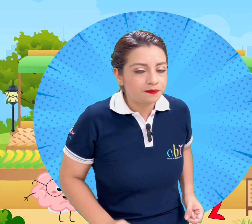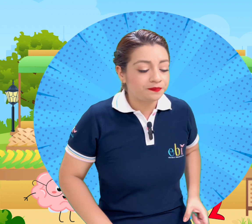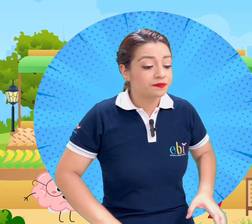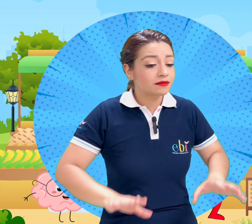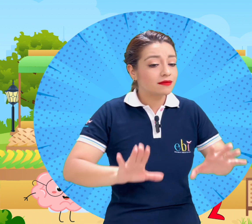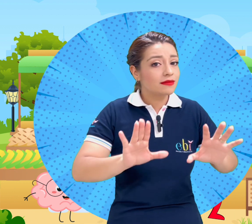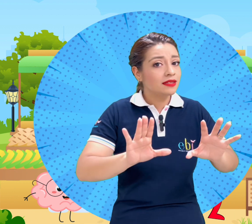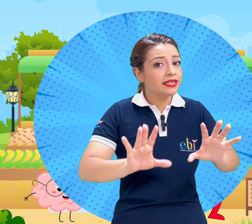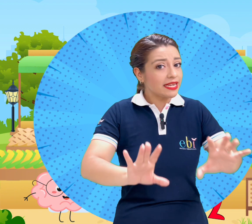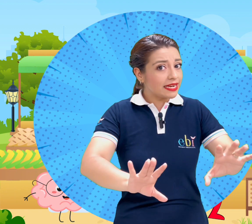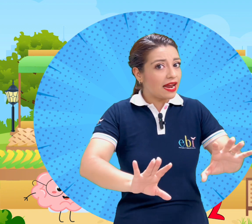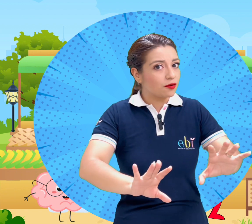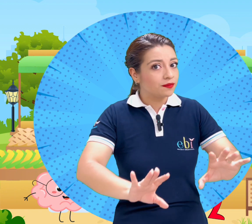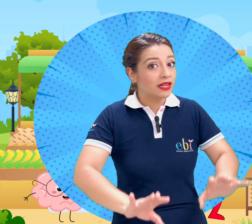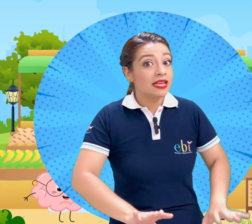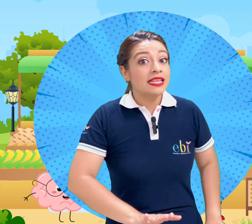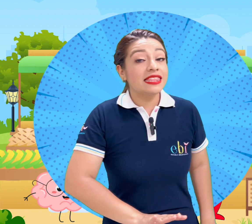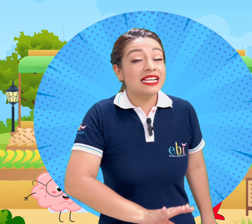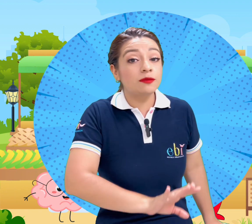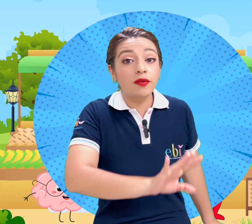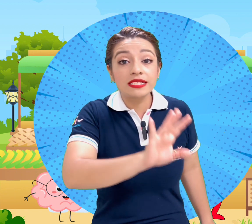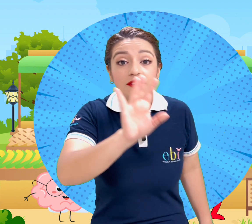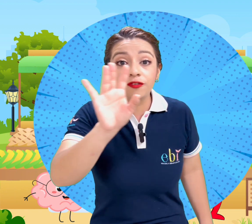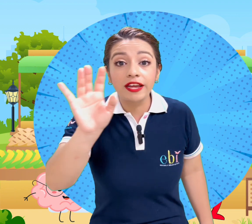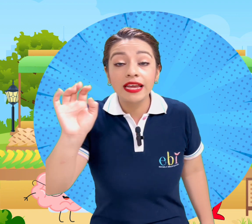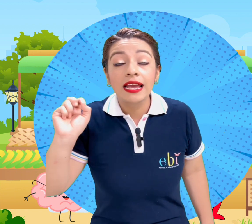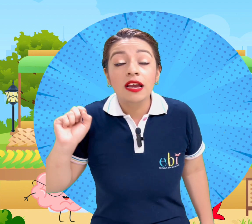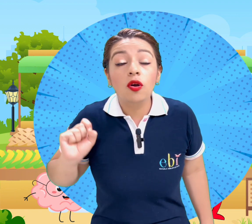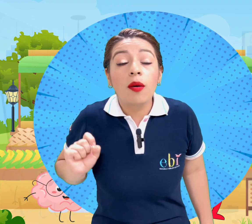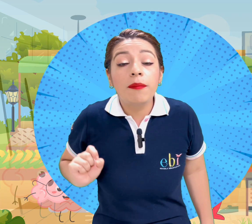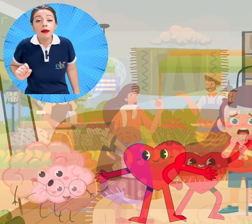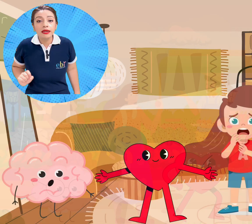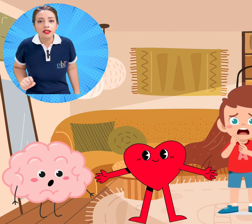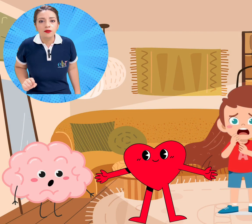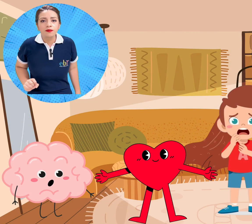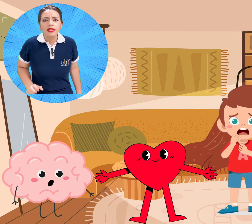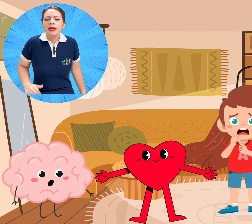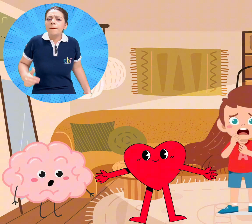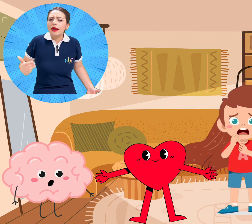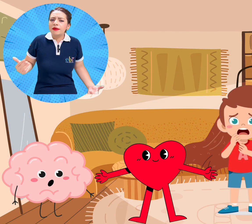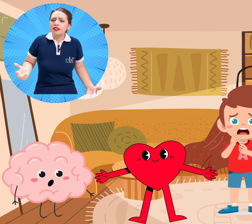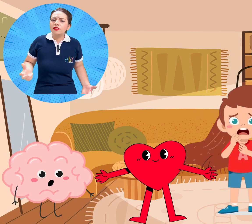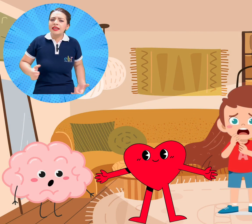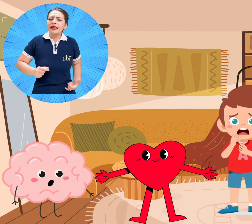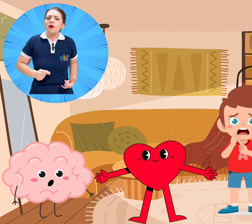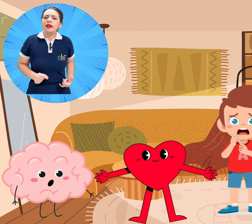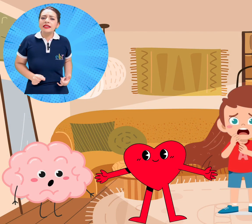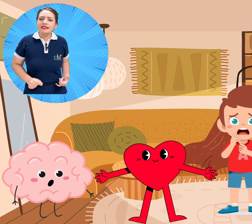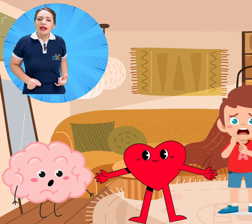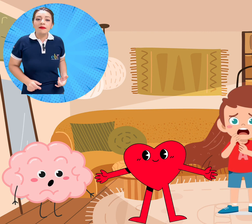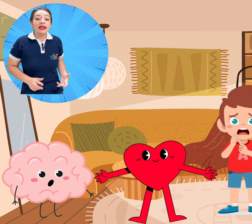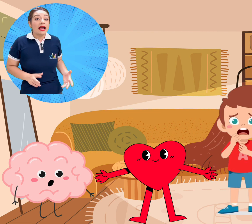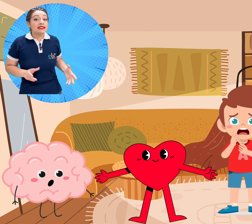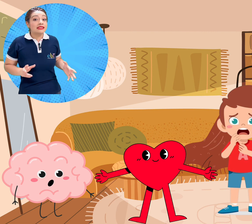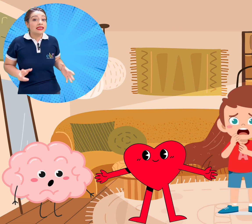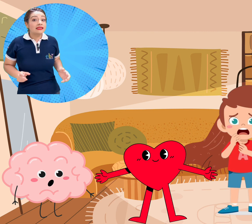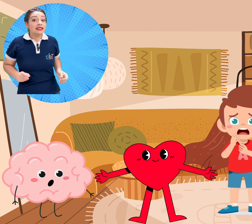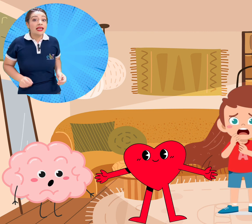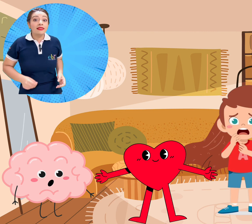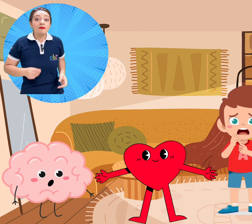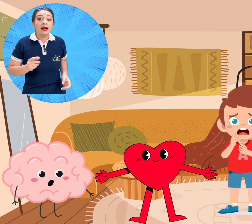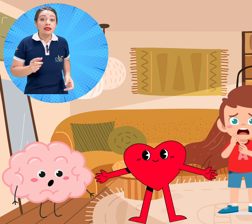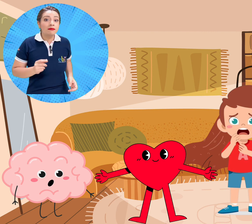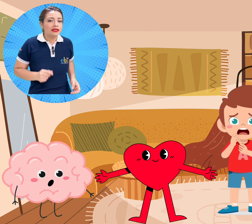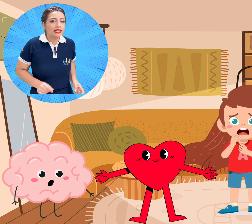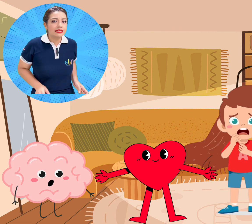Corazón. Y claro, después se fue con Pablito. Pablito tenía un examen al siguiente